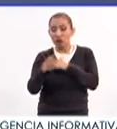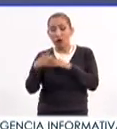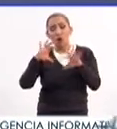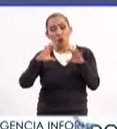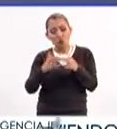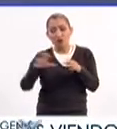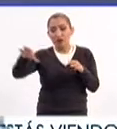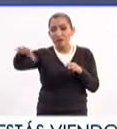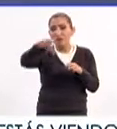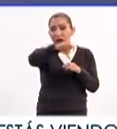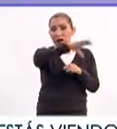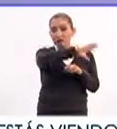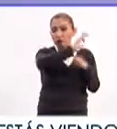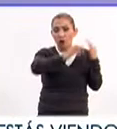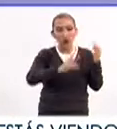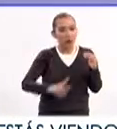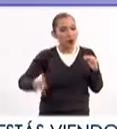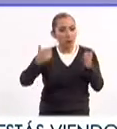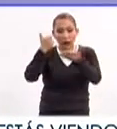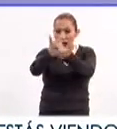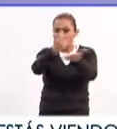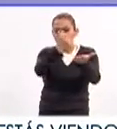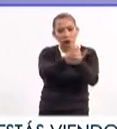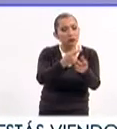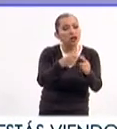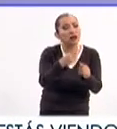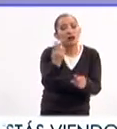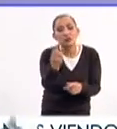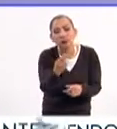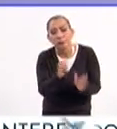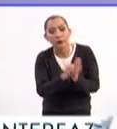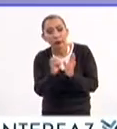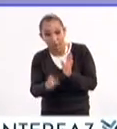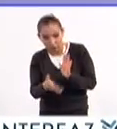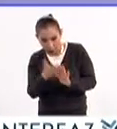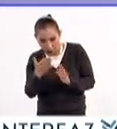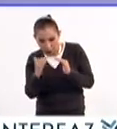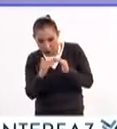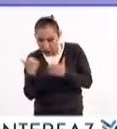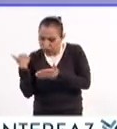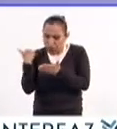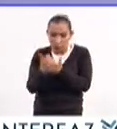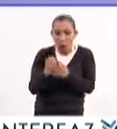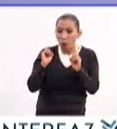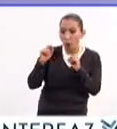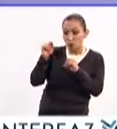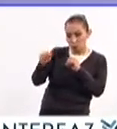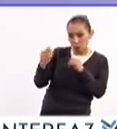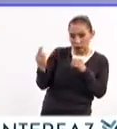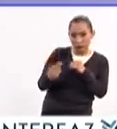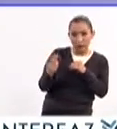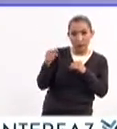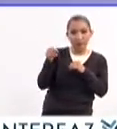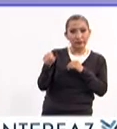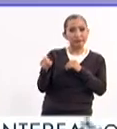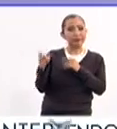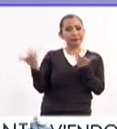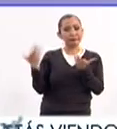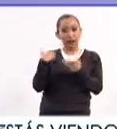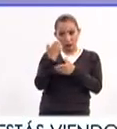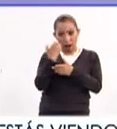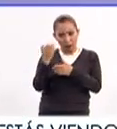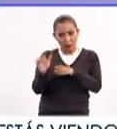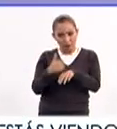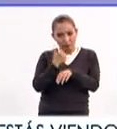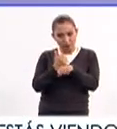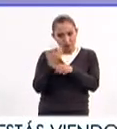comunidades, todo el pueblo ayuda a quien necesita, por ejemplo, construir su casa, o quien necesita una escuela que